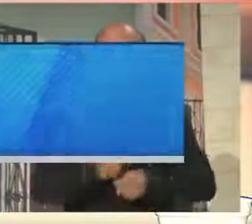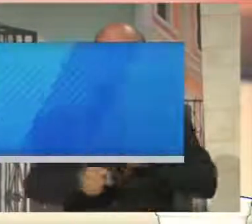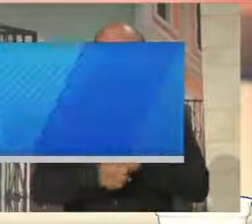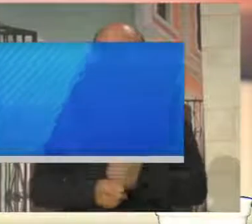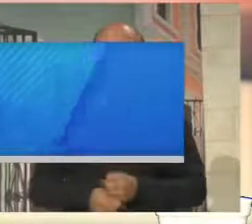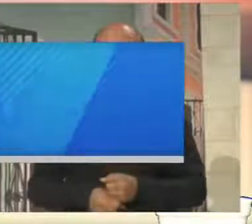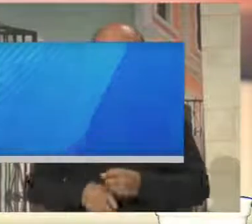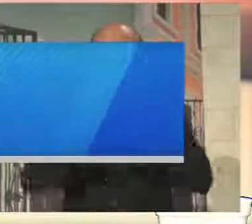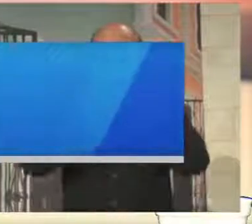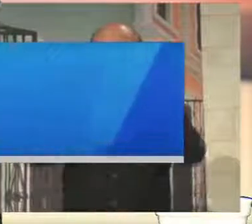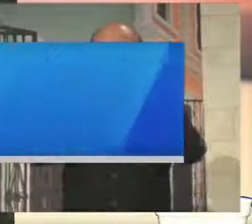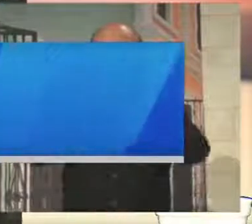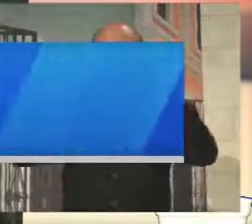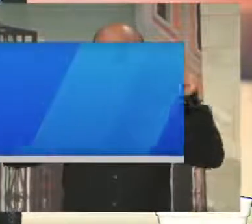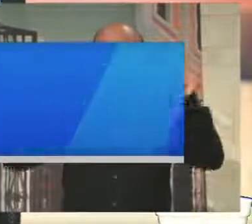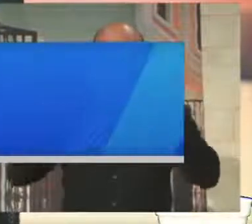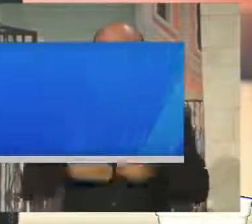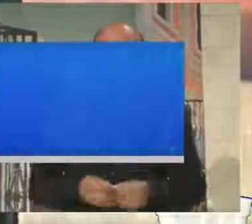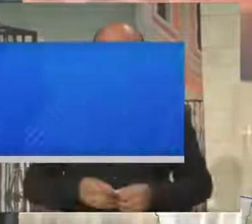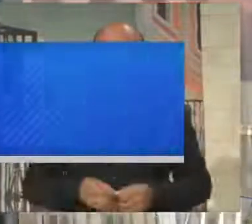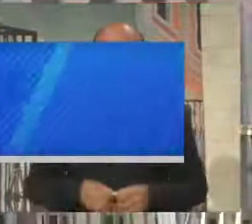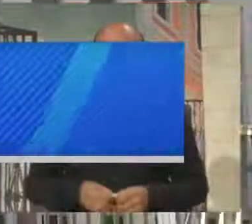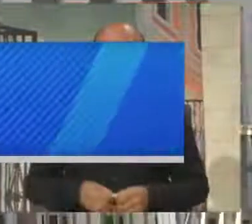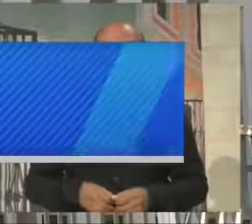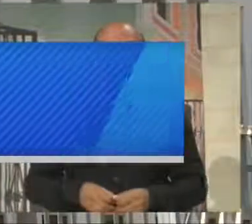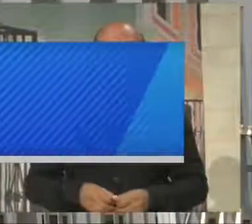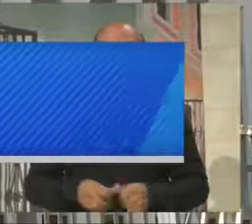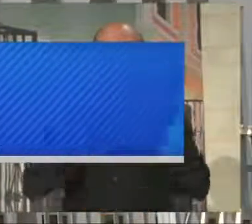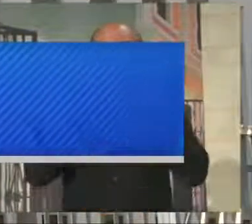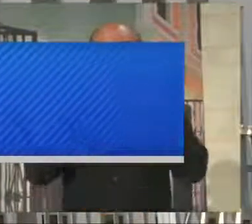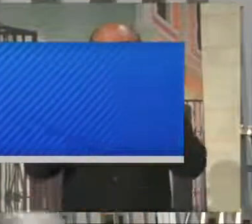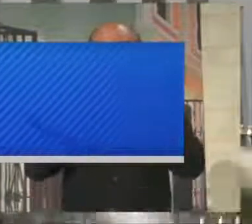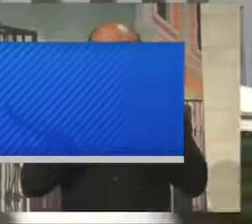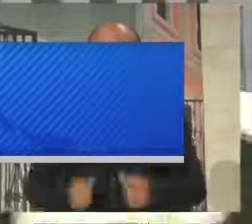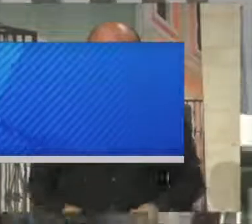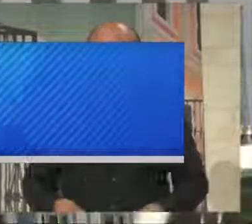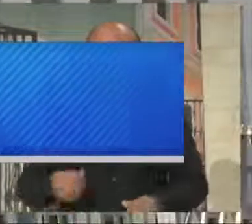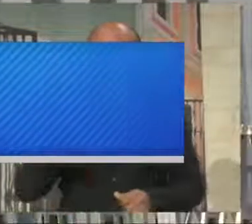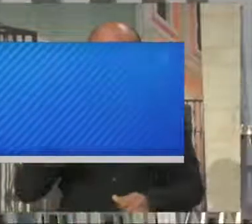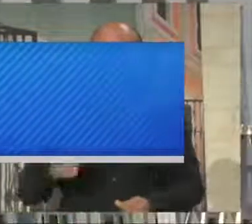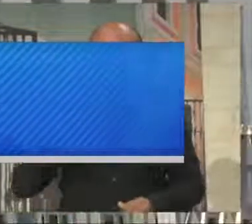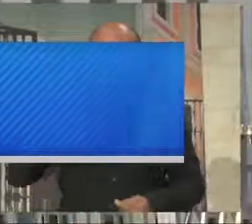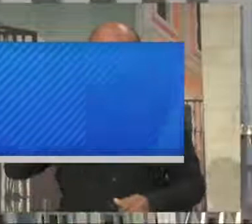Estamos hablando que actualmente atendemos a 160 adultos mayores.